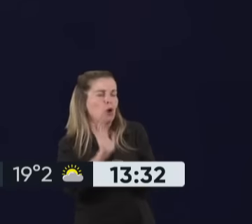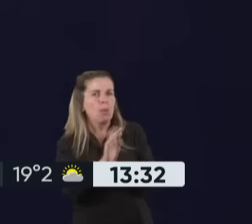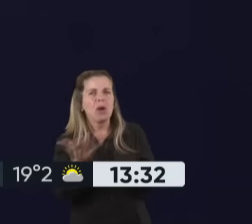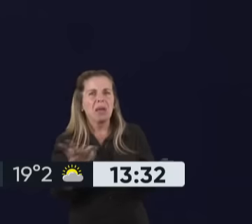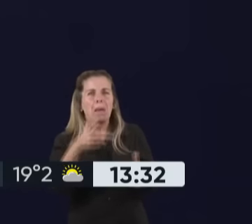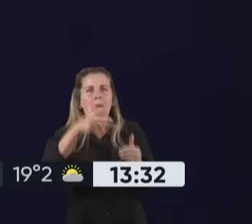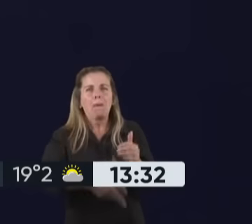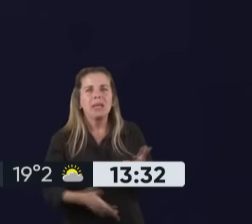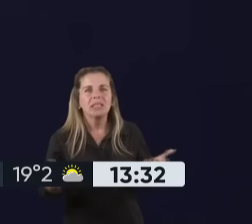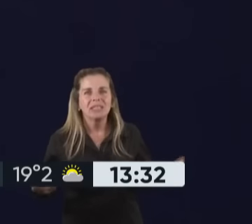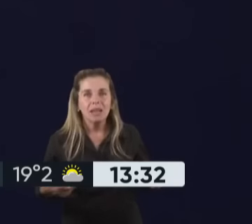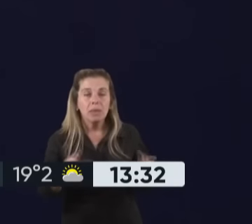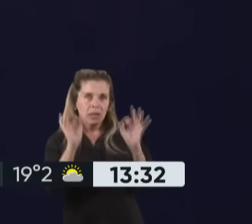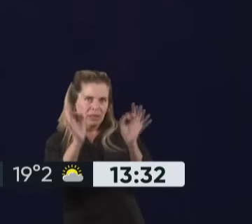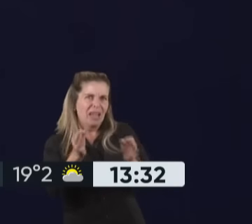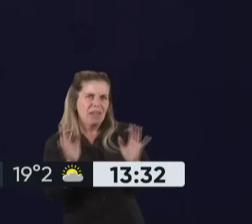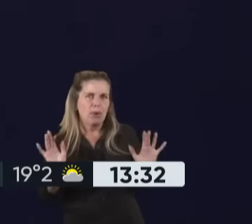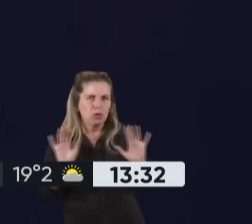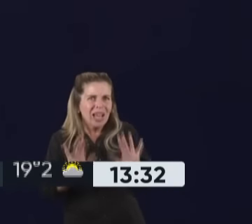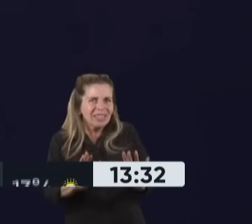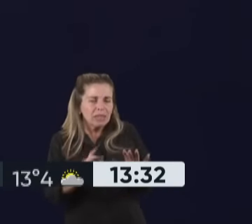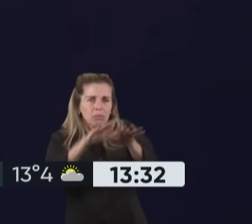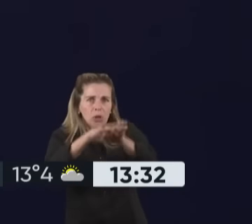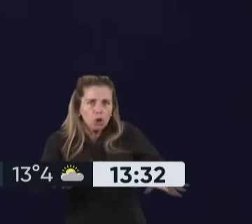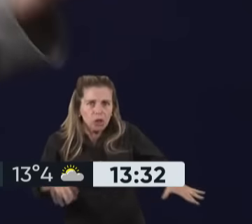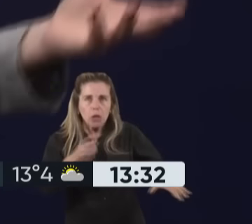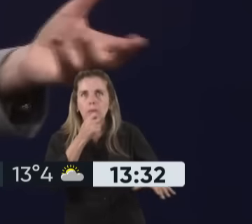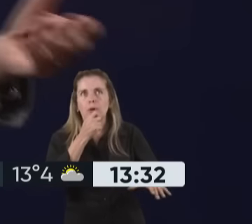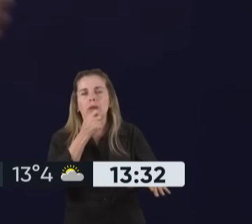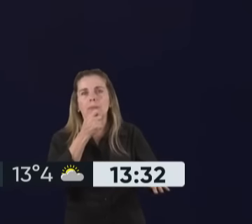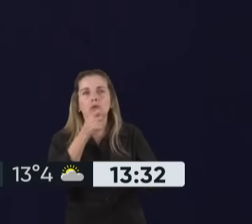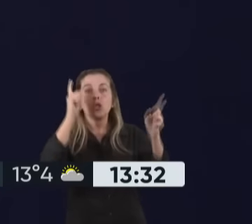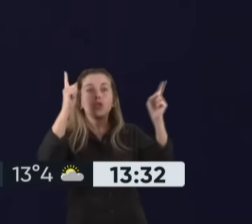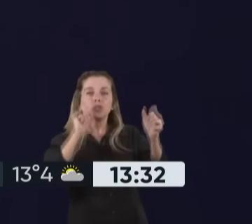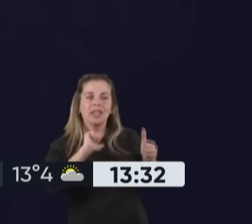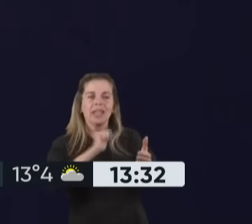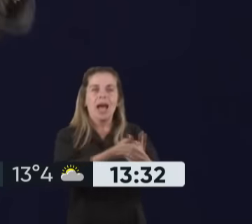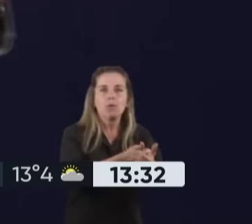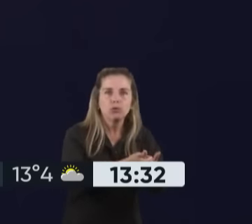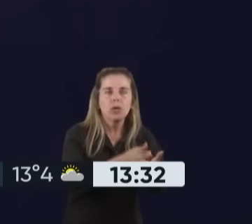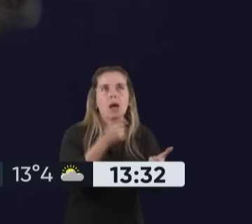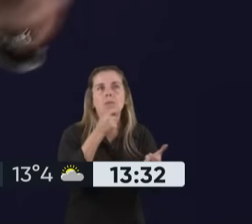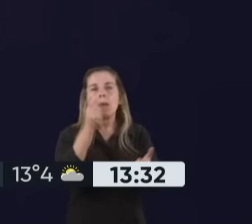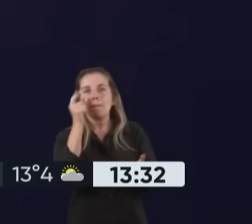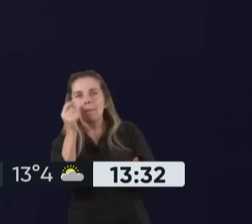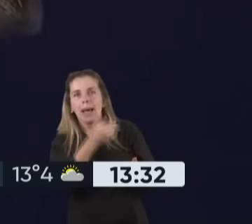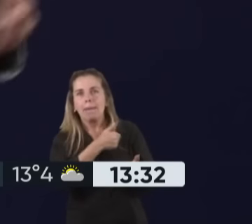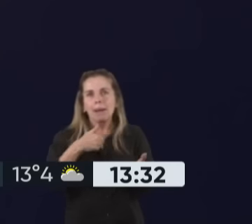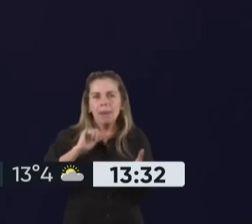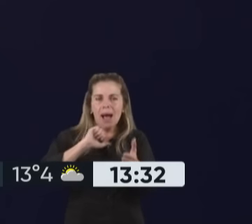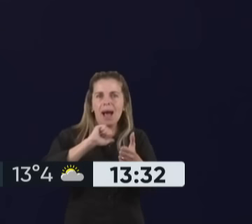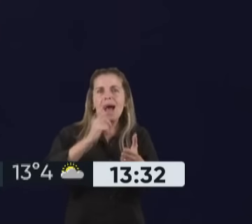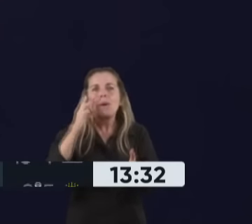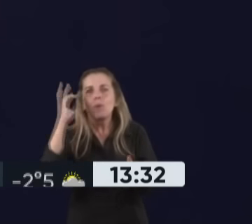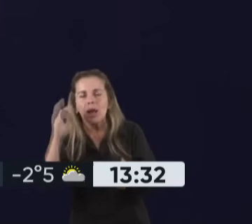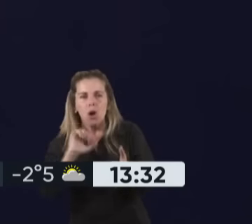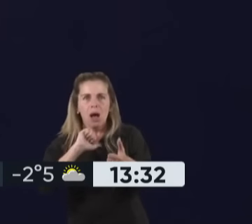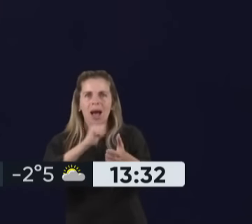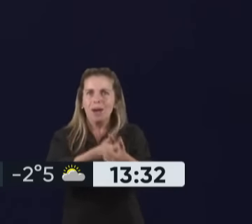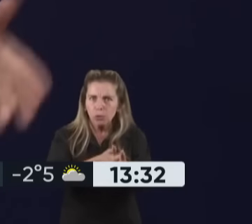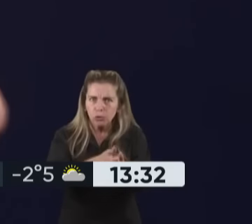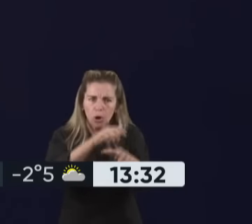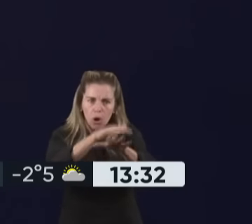es muy sabido. No pueden denunciar cuando es un docente, cuando es un papá, una mamá, un abuelo, o